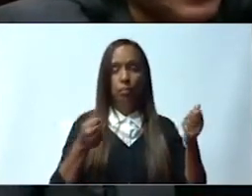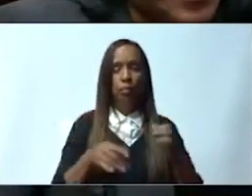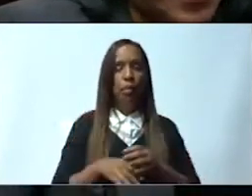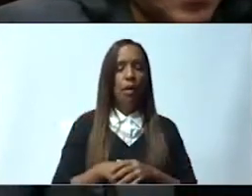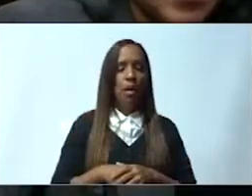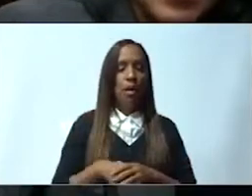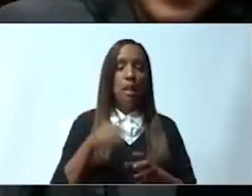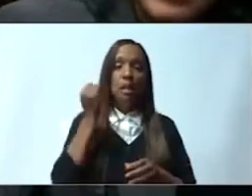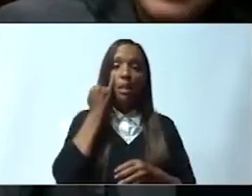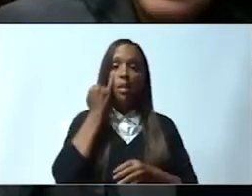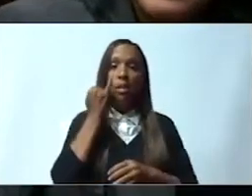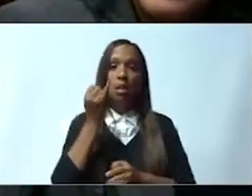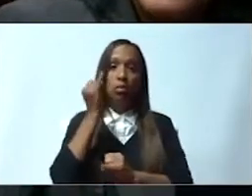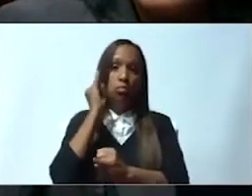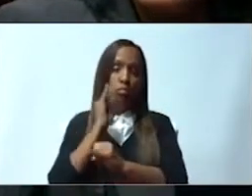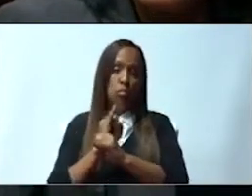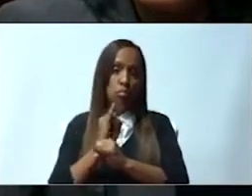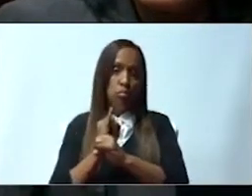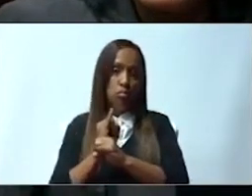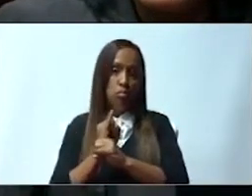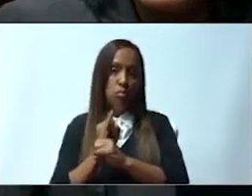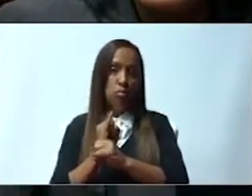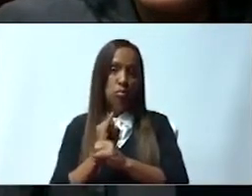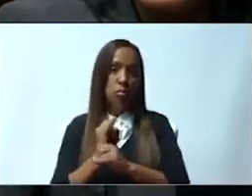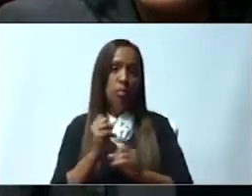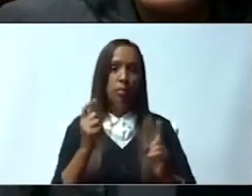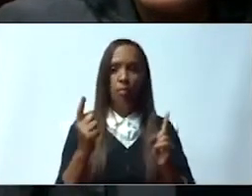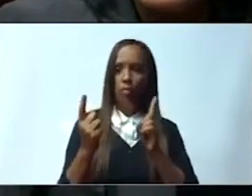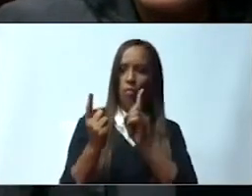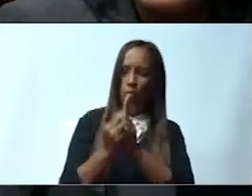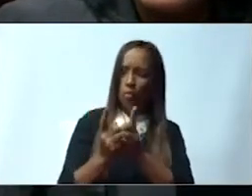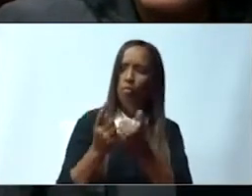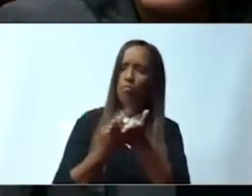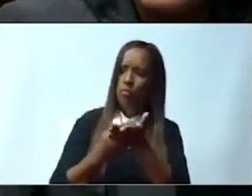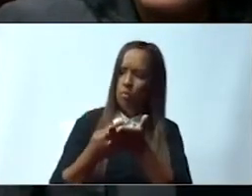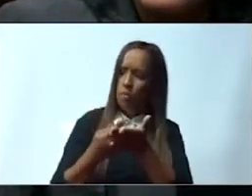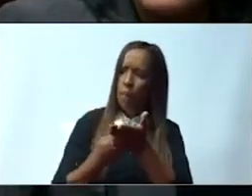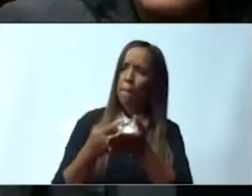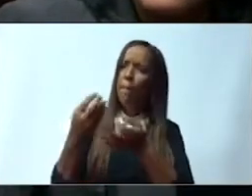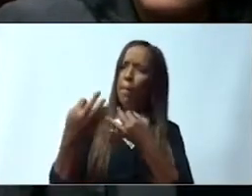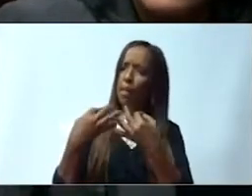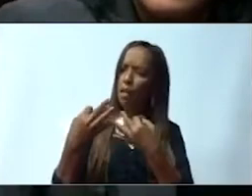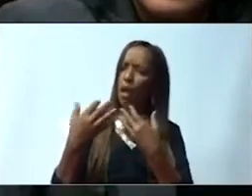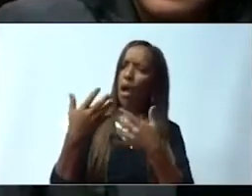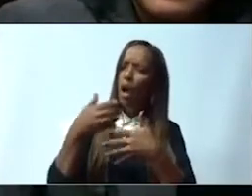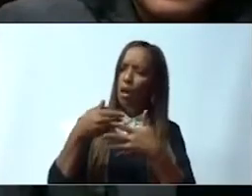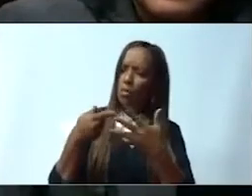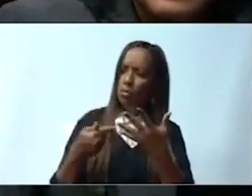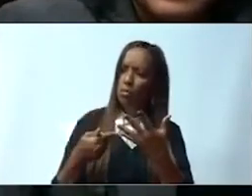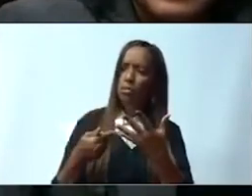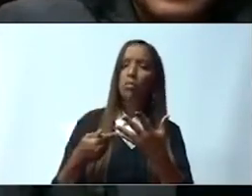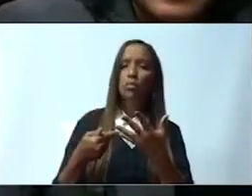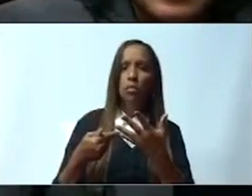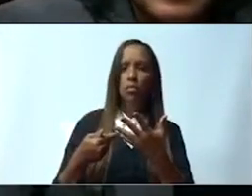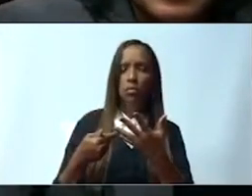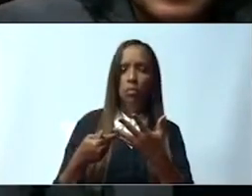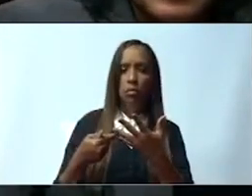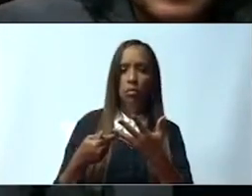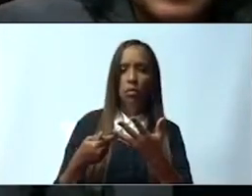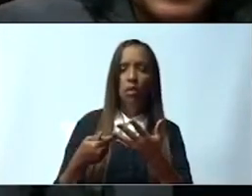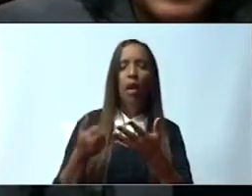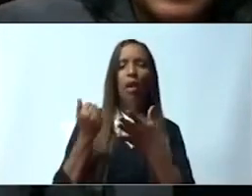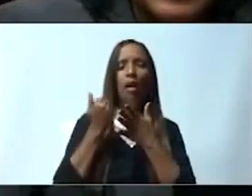nosotros. Con este proyecto de ley viene a fundamentar el concepto de amistades que tenemos